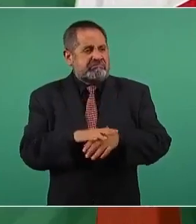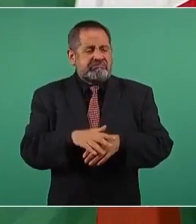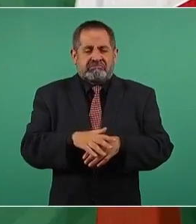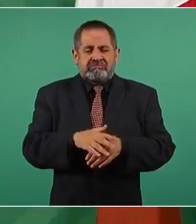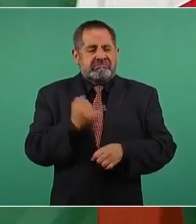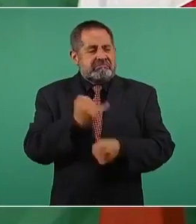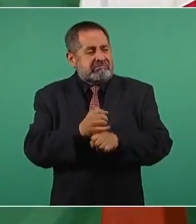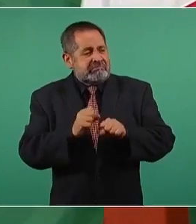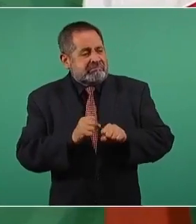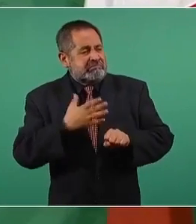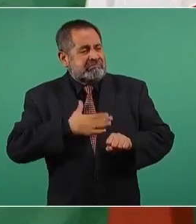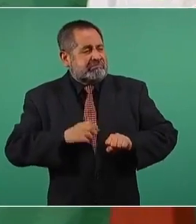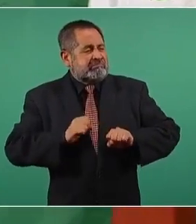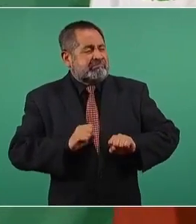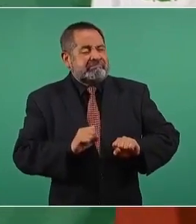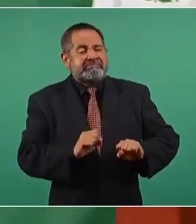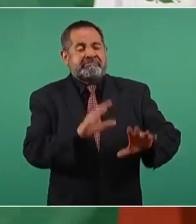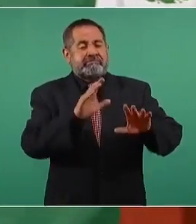No es